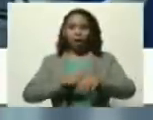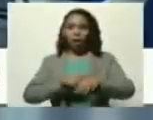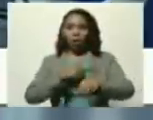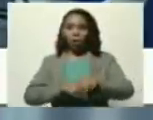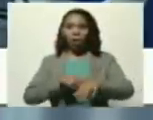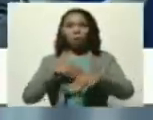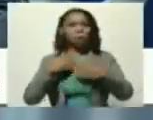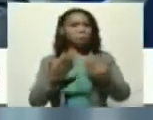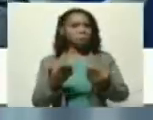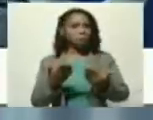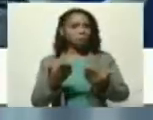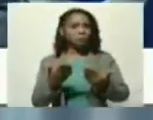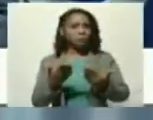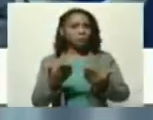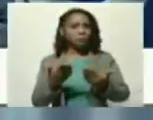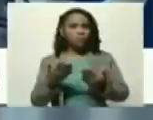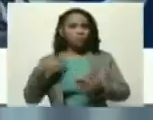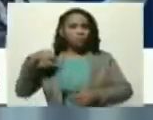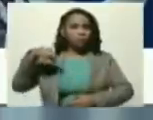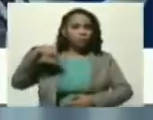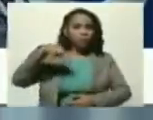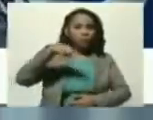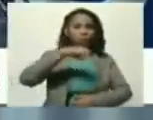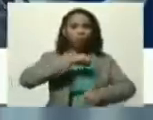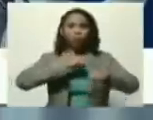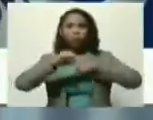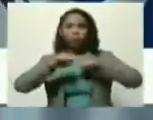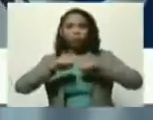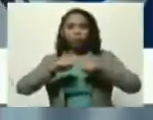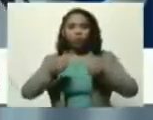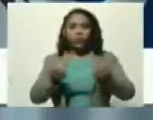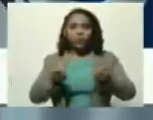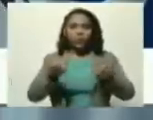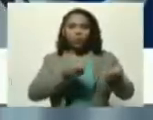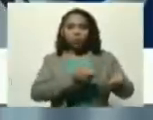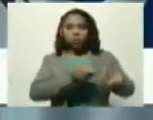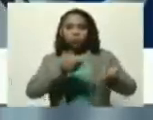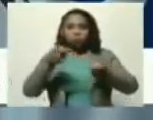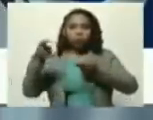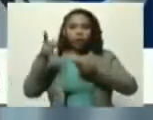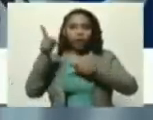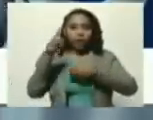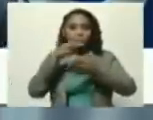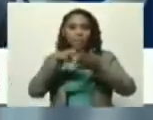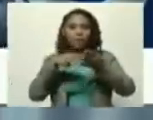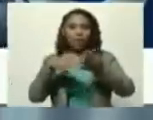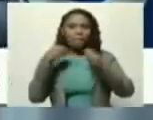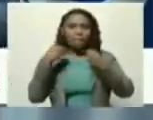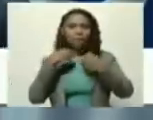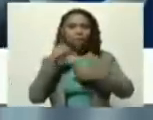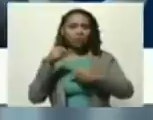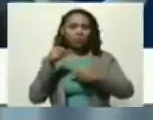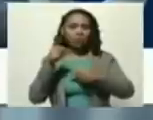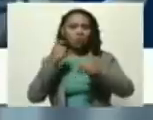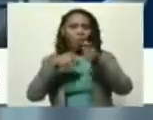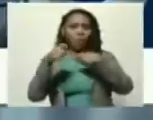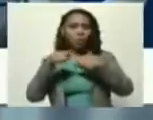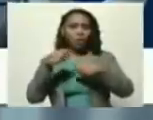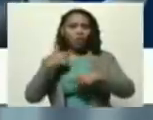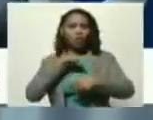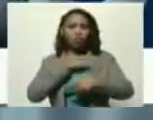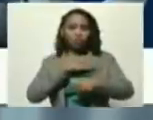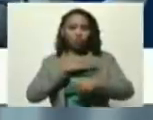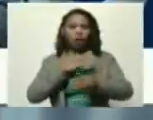de transitar, movilizar este tipo de material para su comercialización. Estamos a